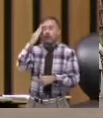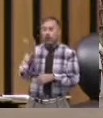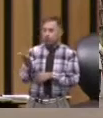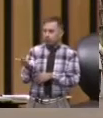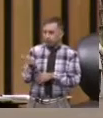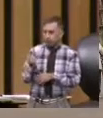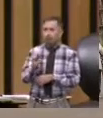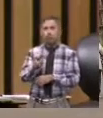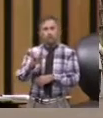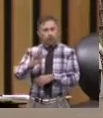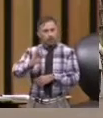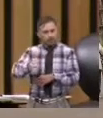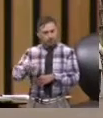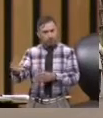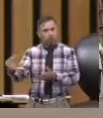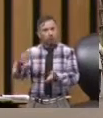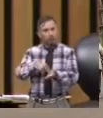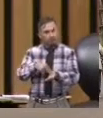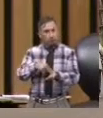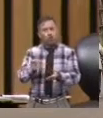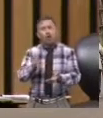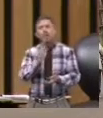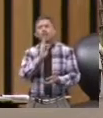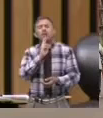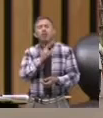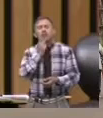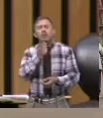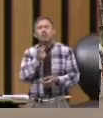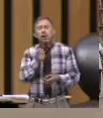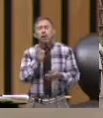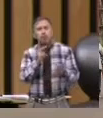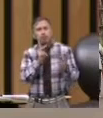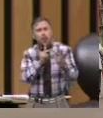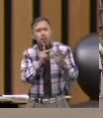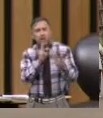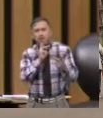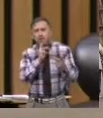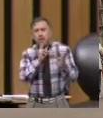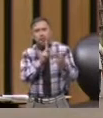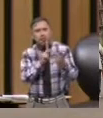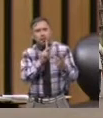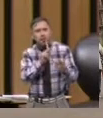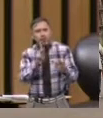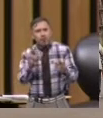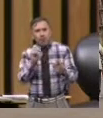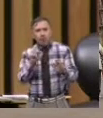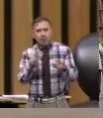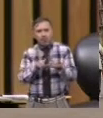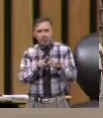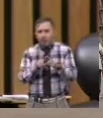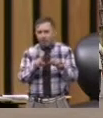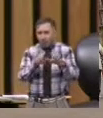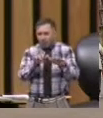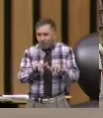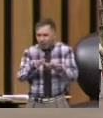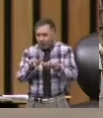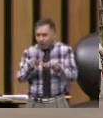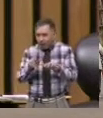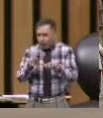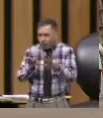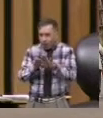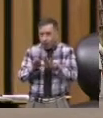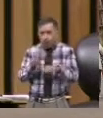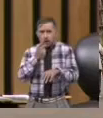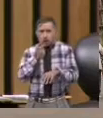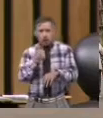Sus respuestas fueron, como antes sus mensajes, armónicas, semejantes, confeccionadas con la misma tijera. Decían,